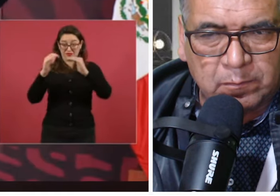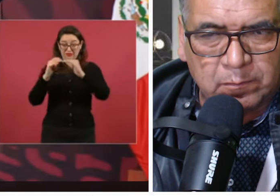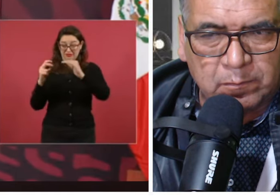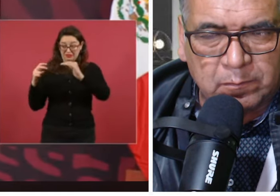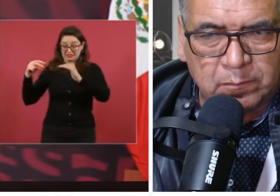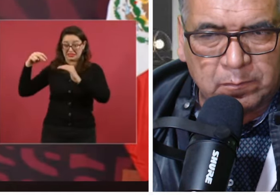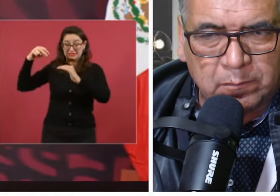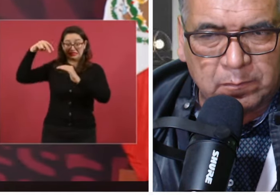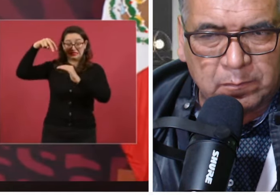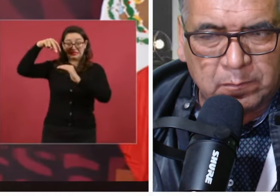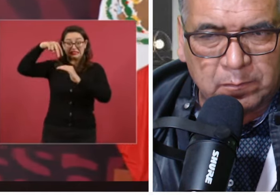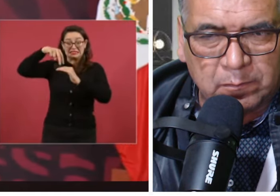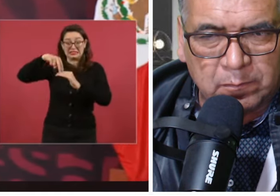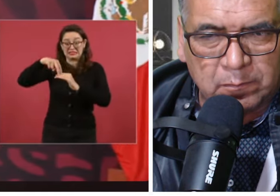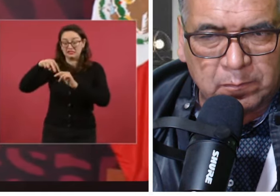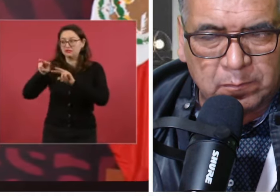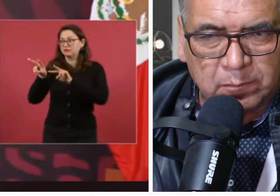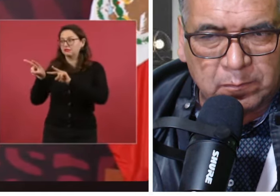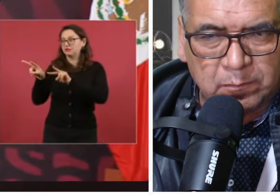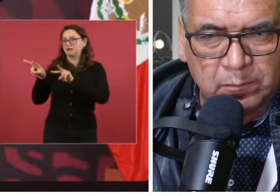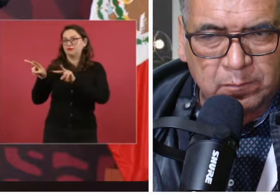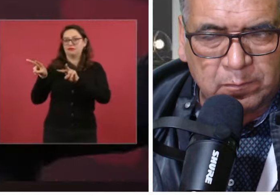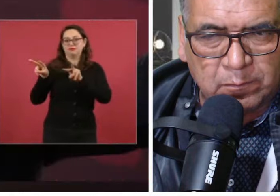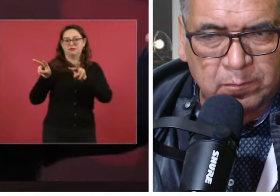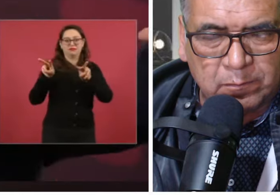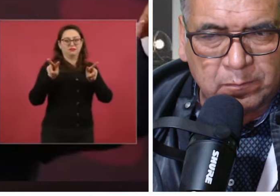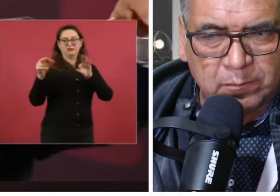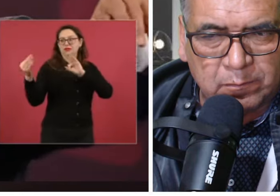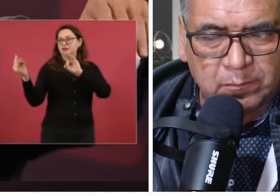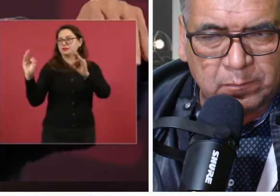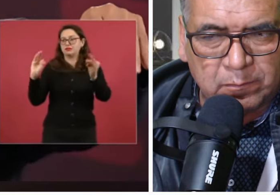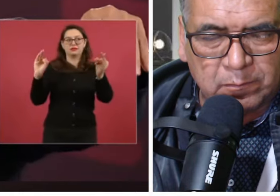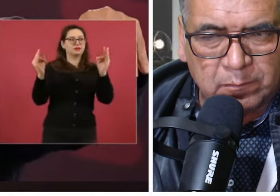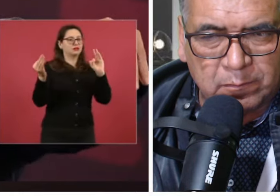ven las otras pirámides, los otros templos